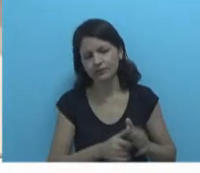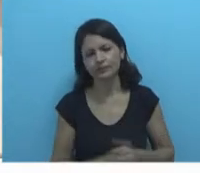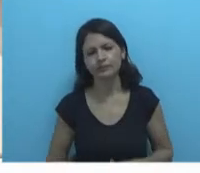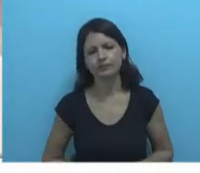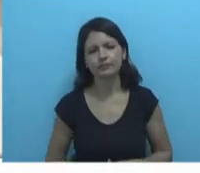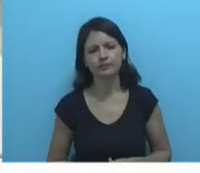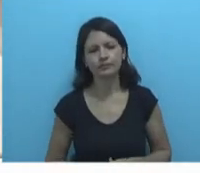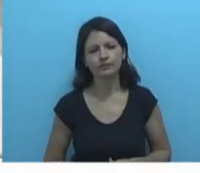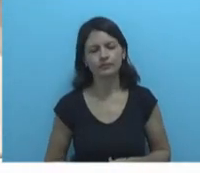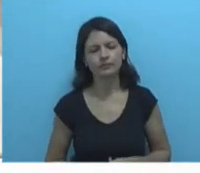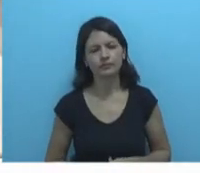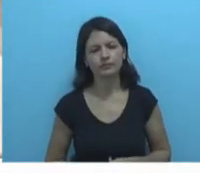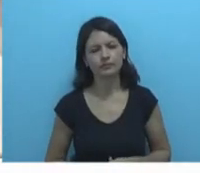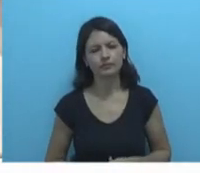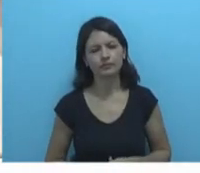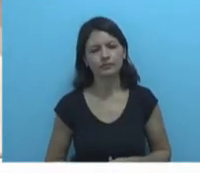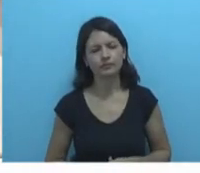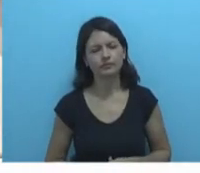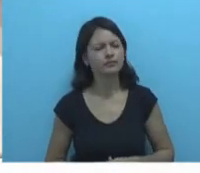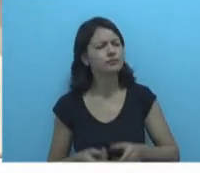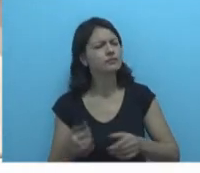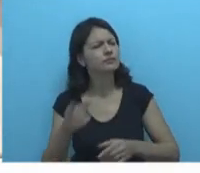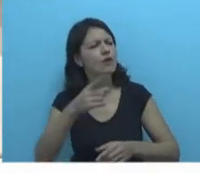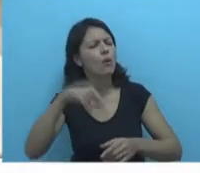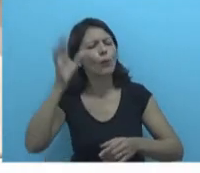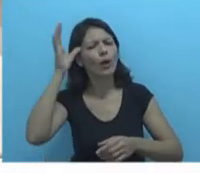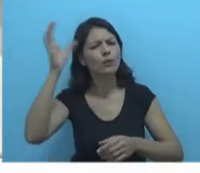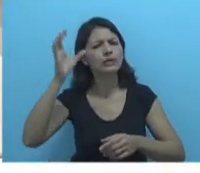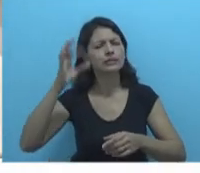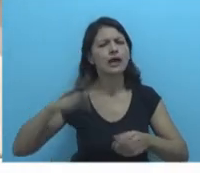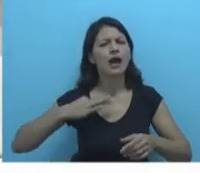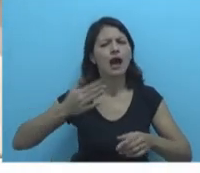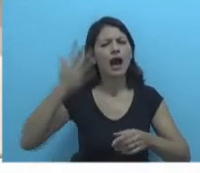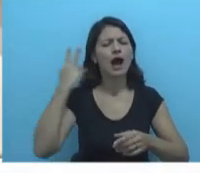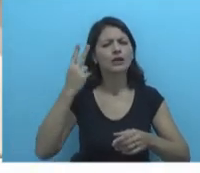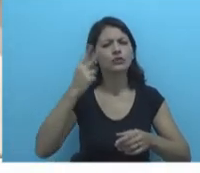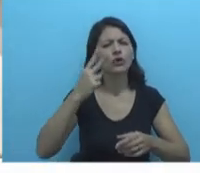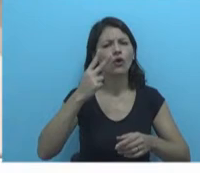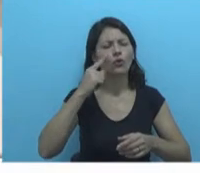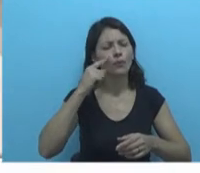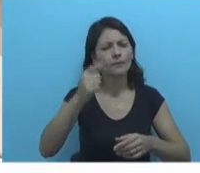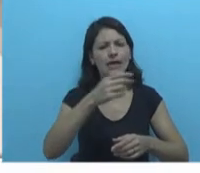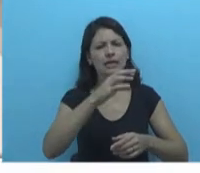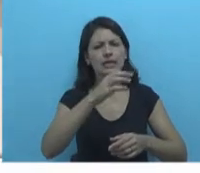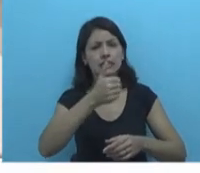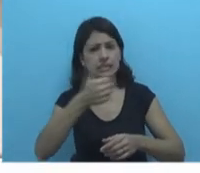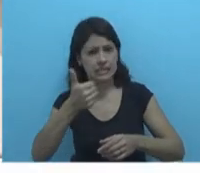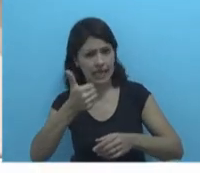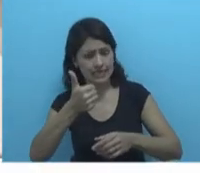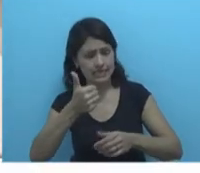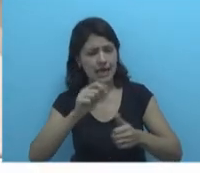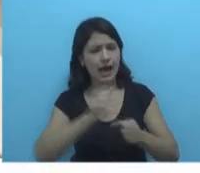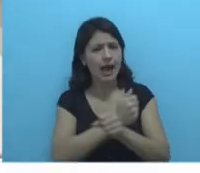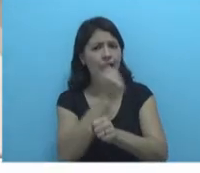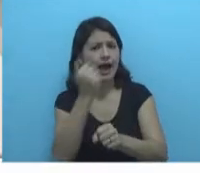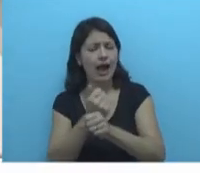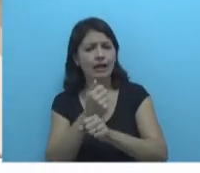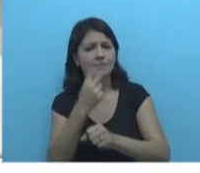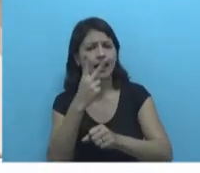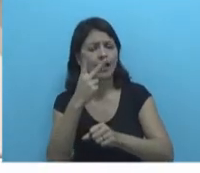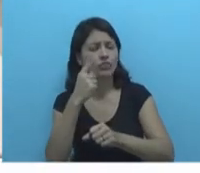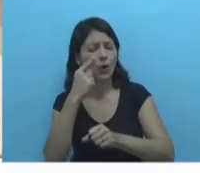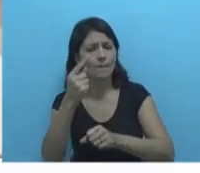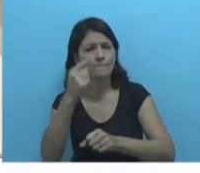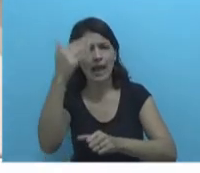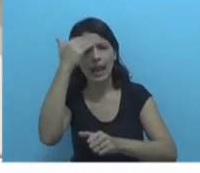esa manera. Recordemos cuando del año 2006 al año 2015 el secretario de Comercio Guillermo